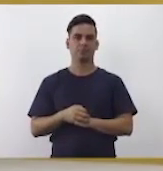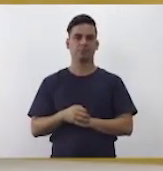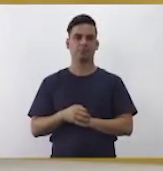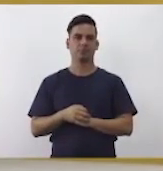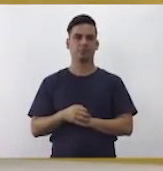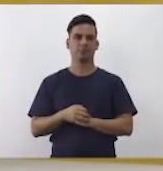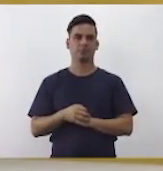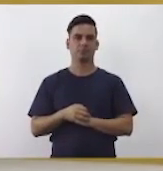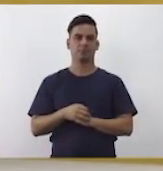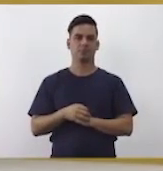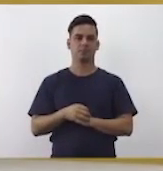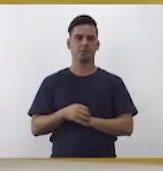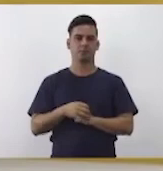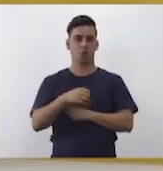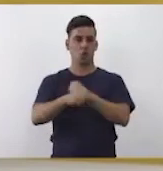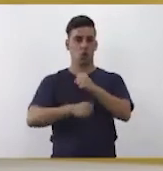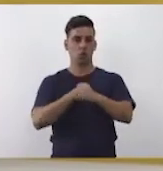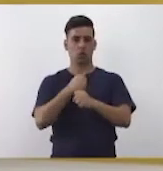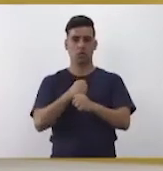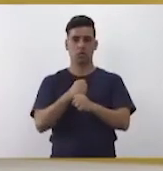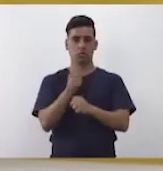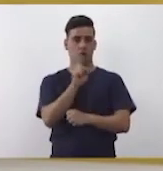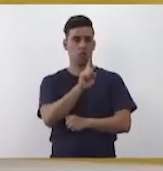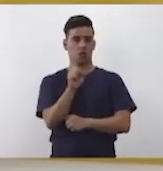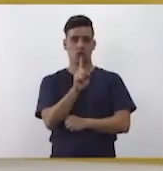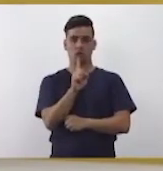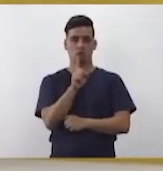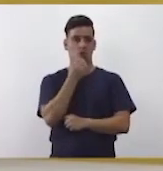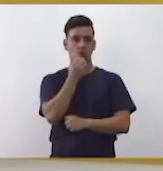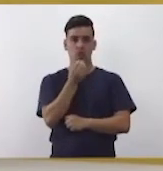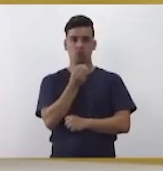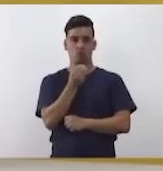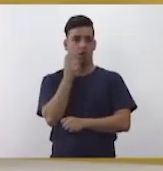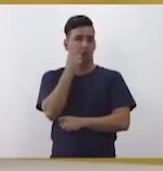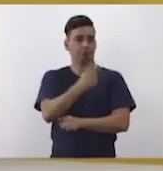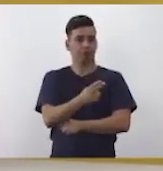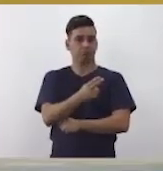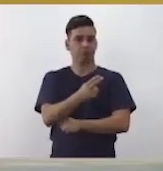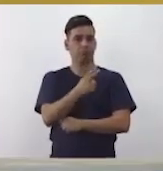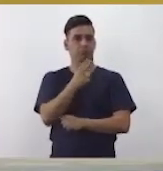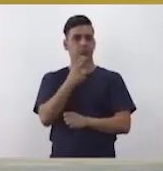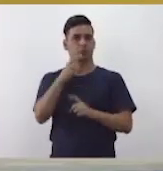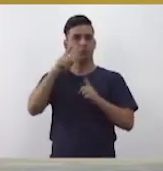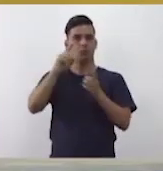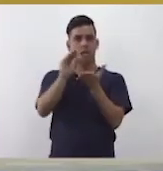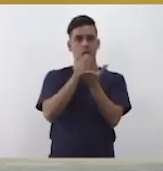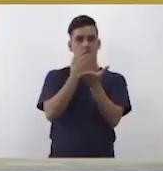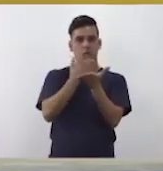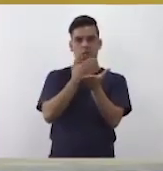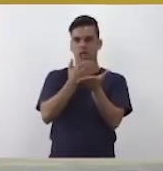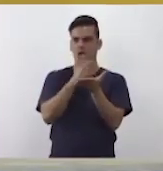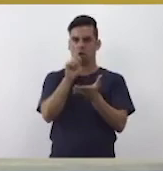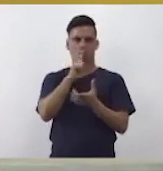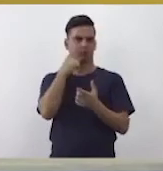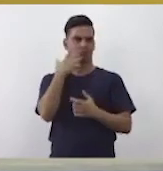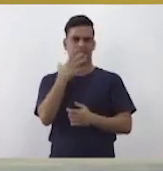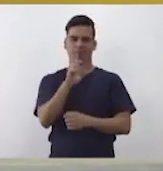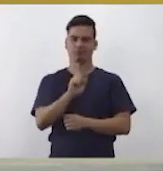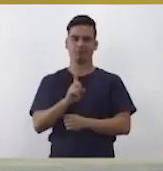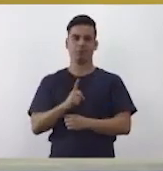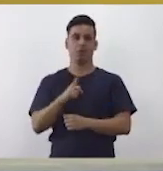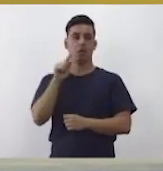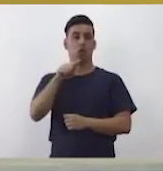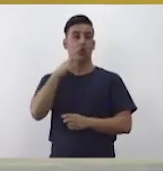yo te indico del libro de texto. Es para que tú consultes, porque en esa comunicación de equipo